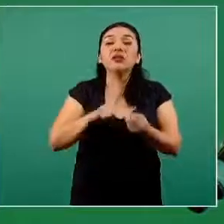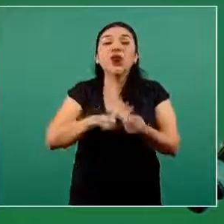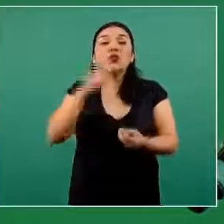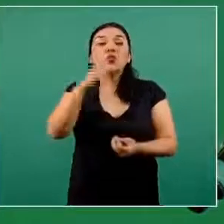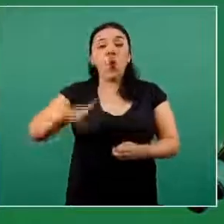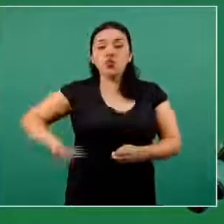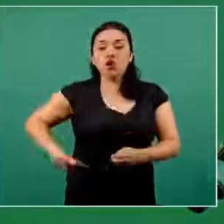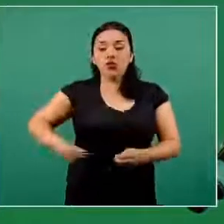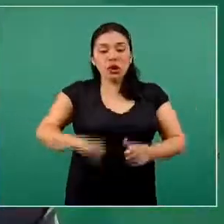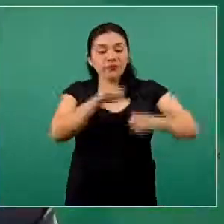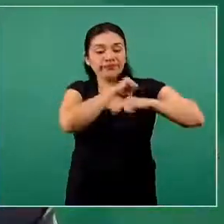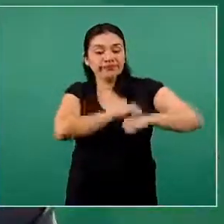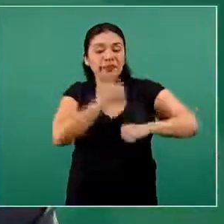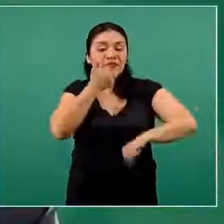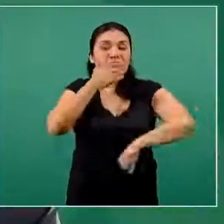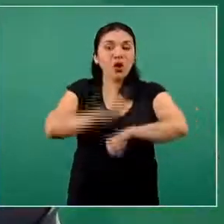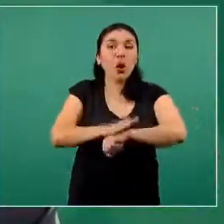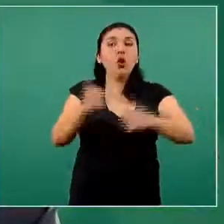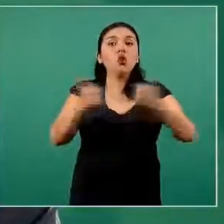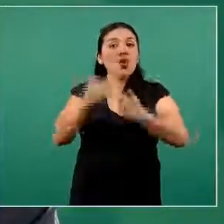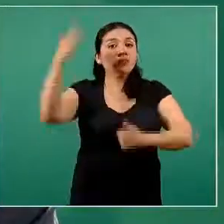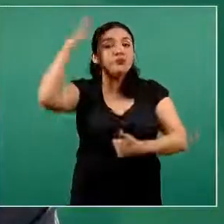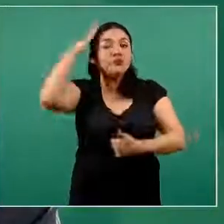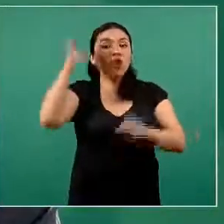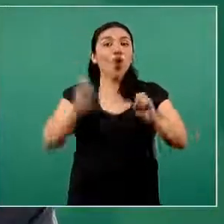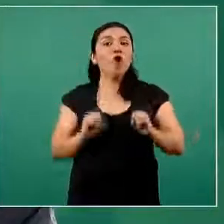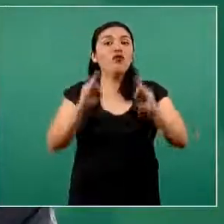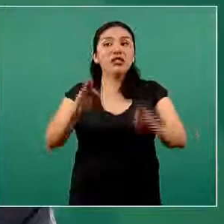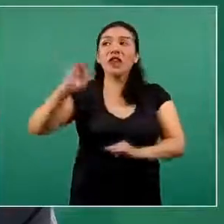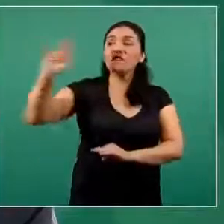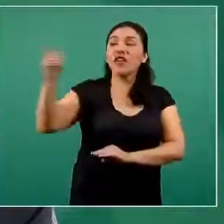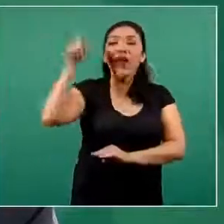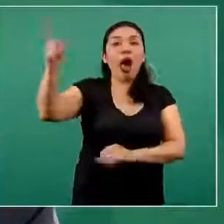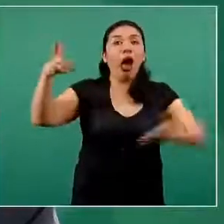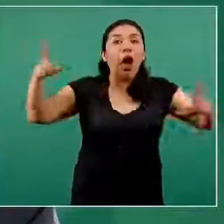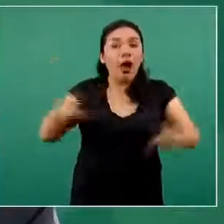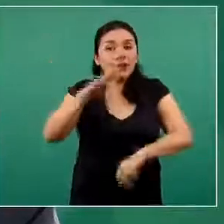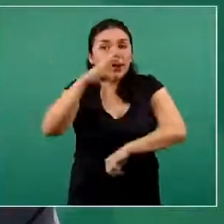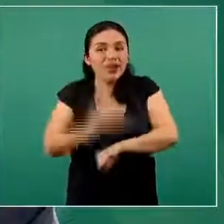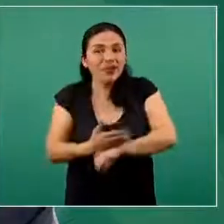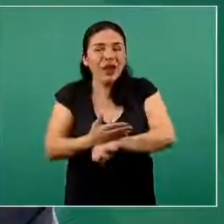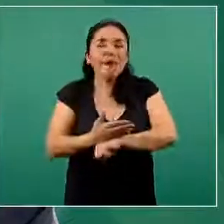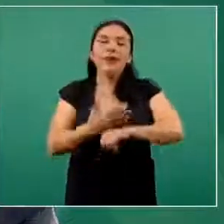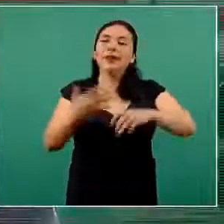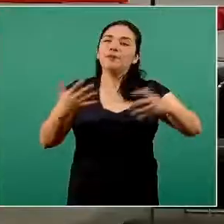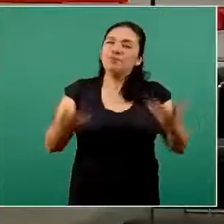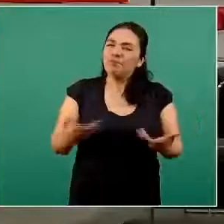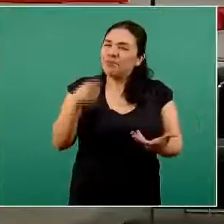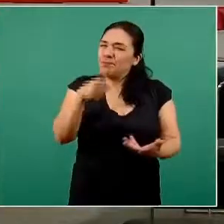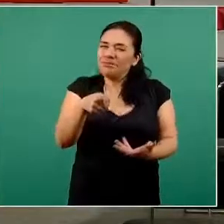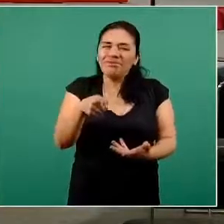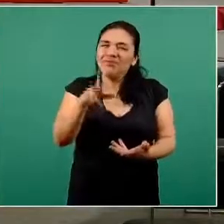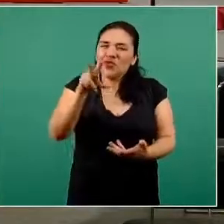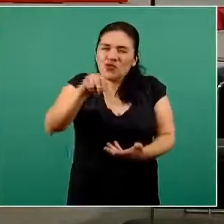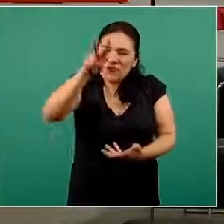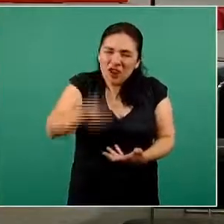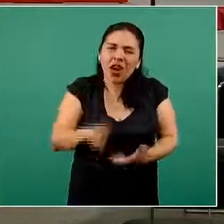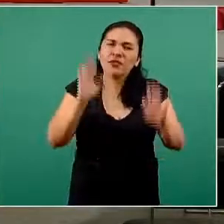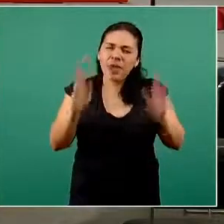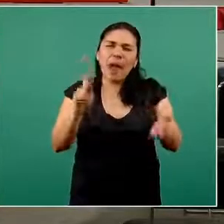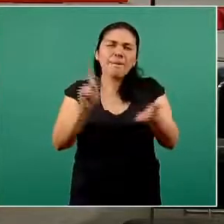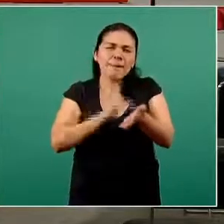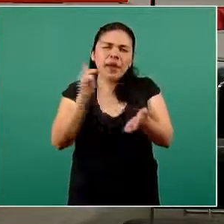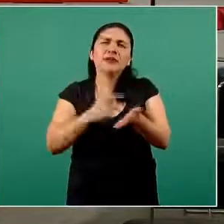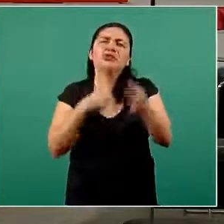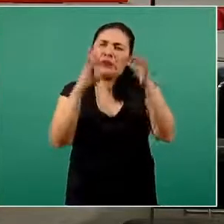o se gobierna o se dirige desde las oficinas federales. Esto es falso, lo hemos explicado